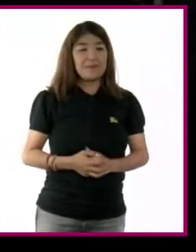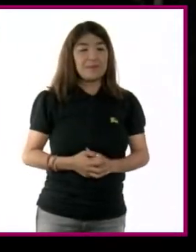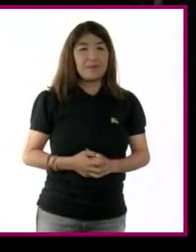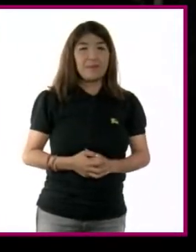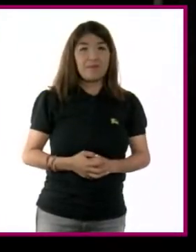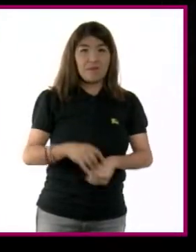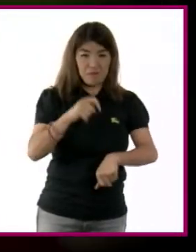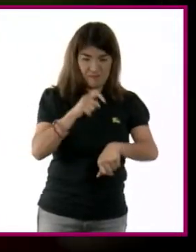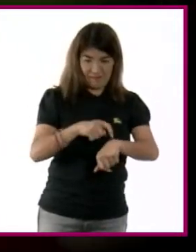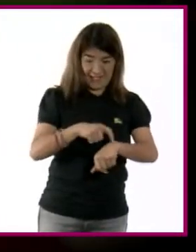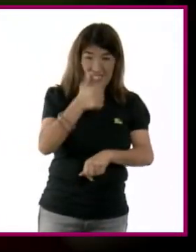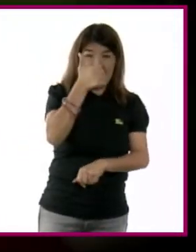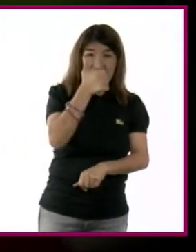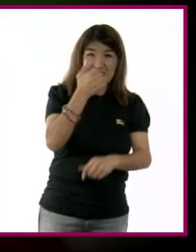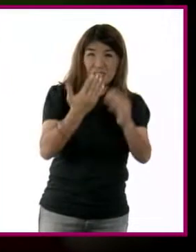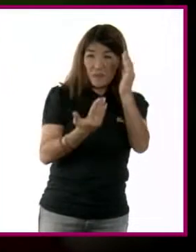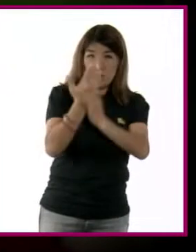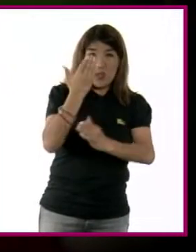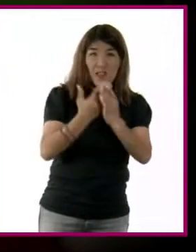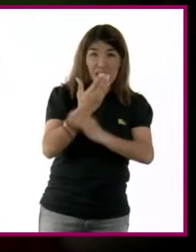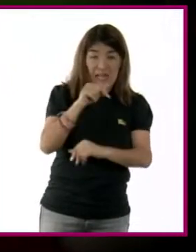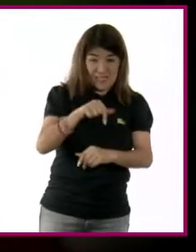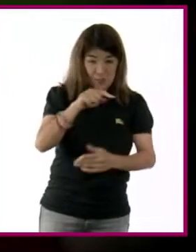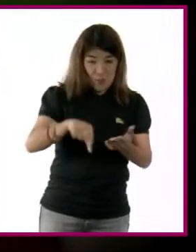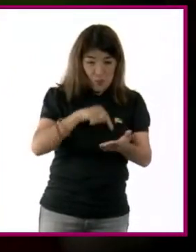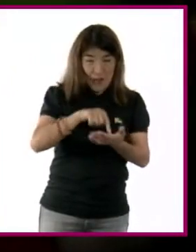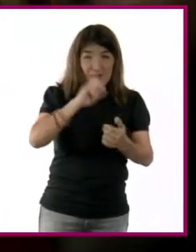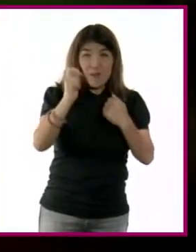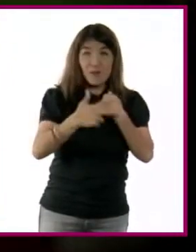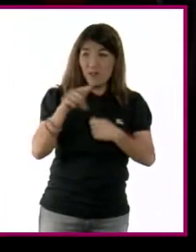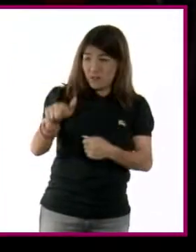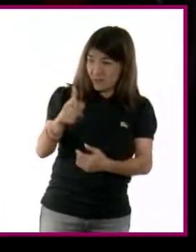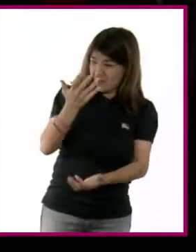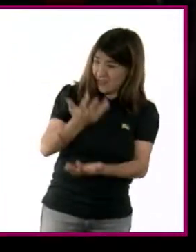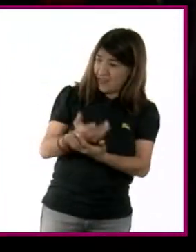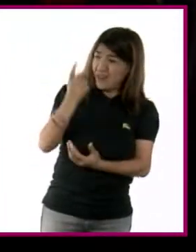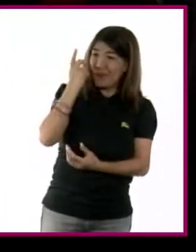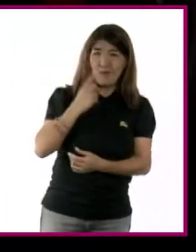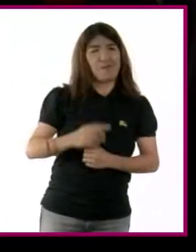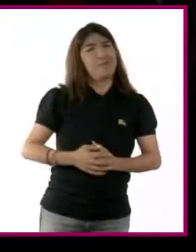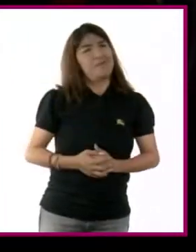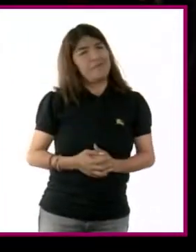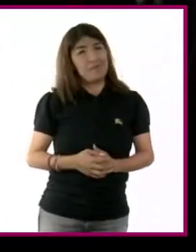¿Descansando a esta hora? Son las 6 de la mañana en Greenwich. ¿Ya hizo su tarea?